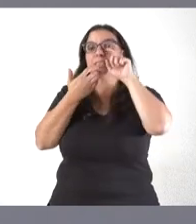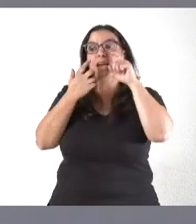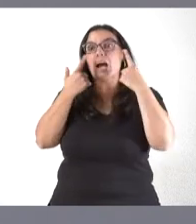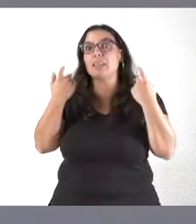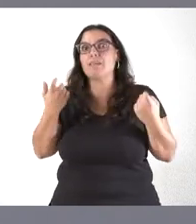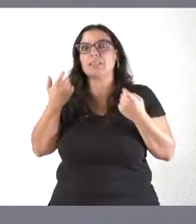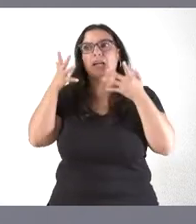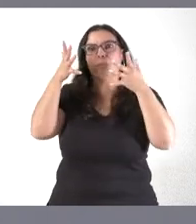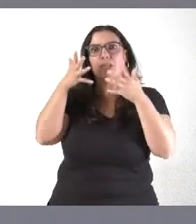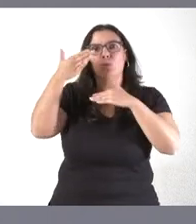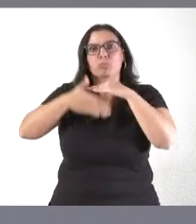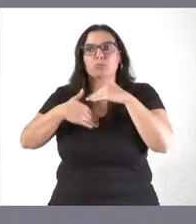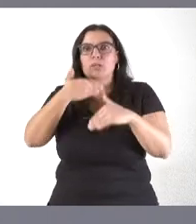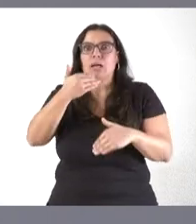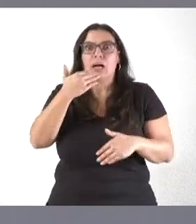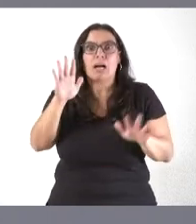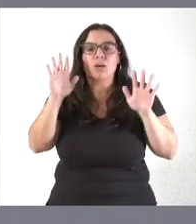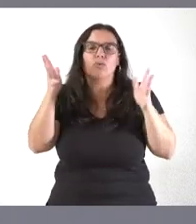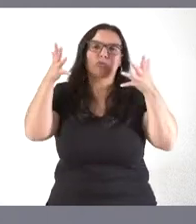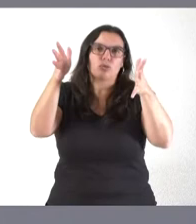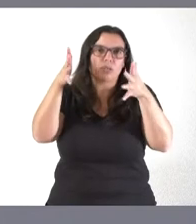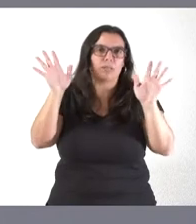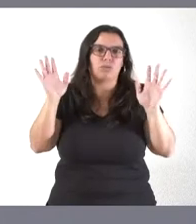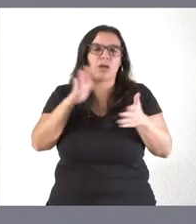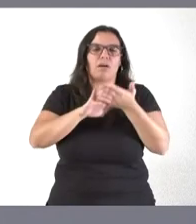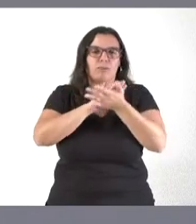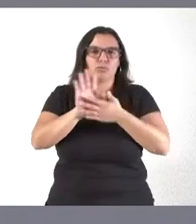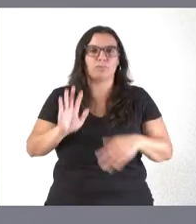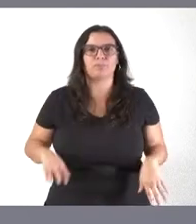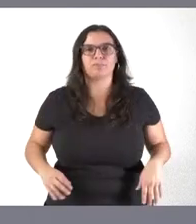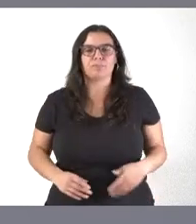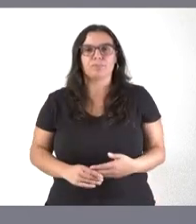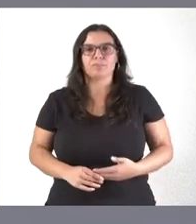necesarias nuevas recomendaciones pues las aconsejaríamos y las comentaríamos